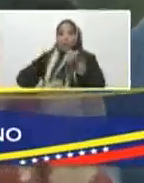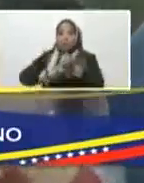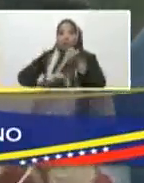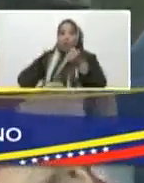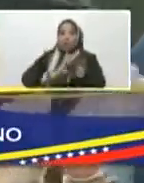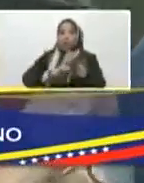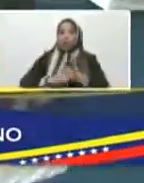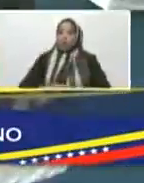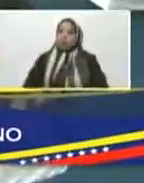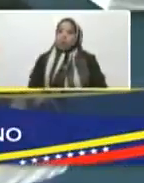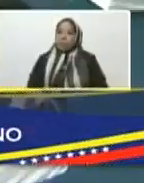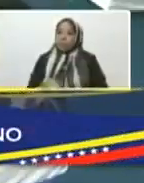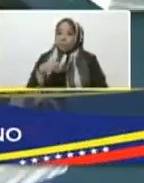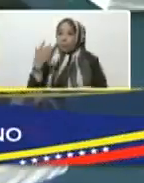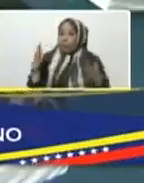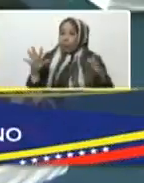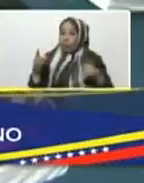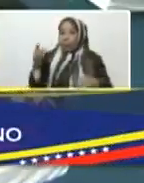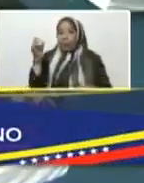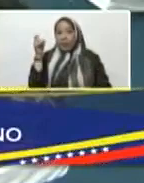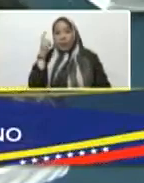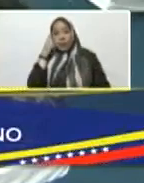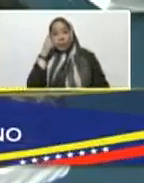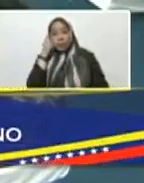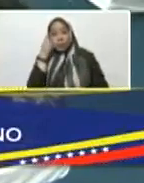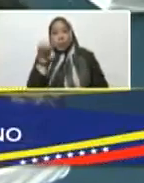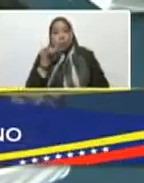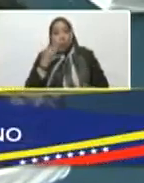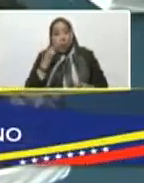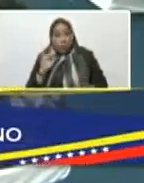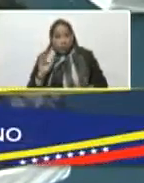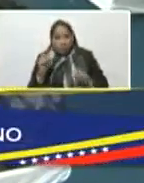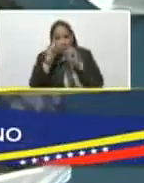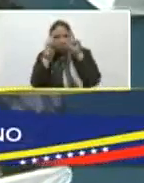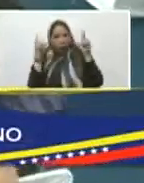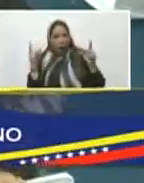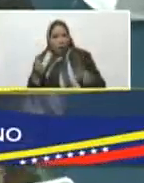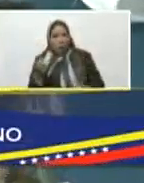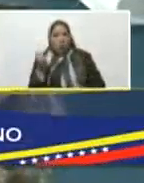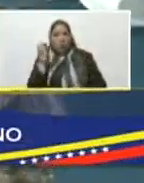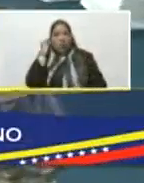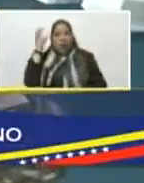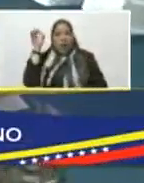Oye, vale, ustedes se inventan, chicas. Miren, por ejemplo, aquí tenemos...